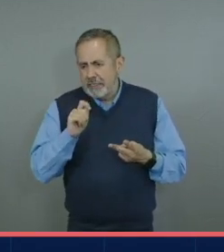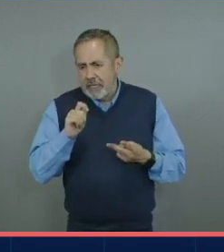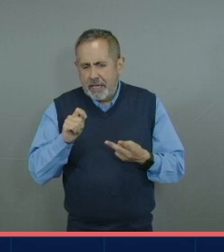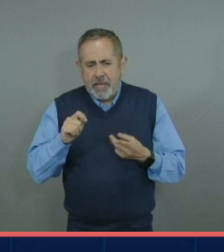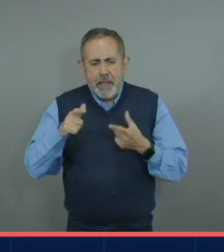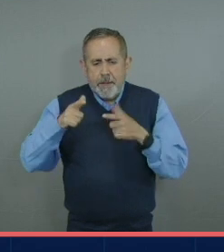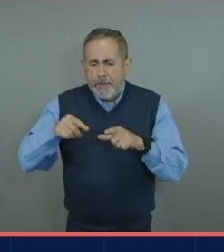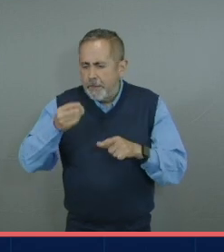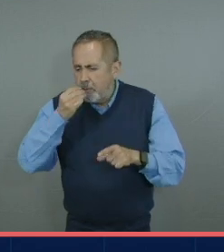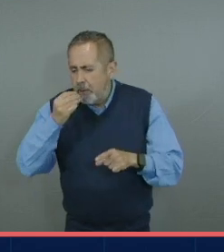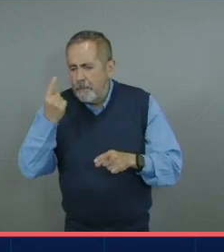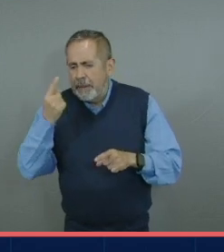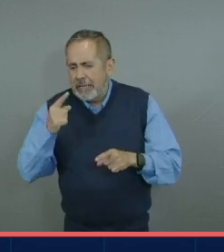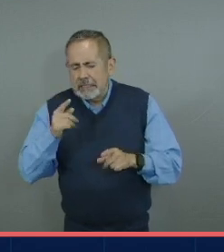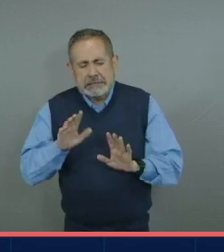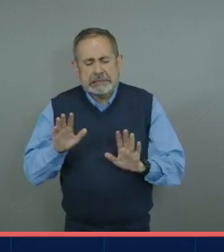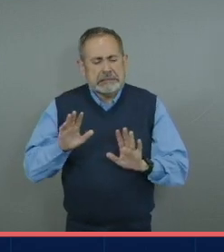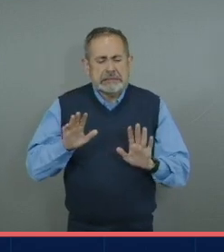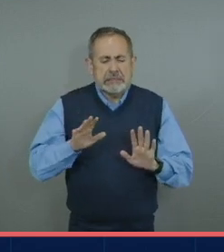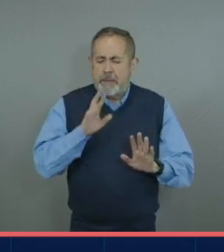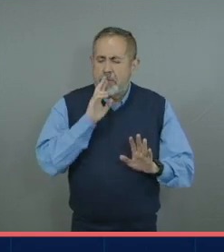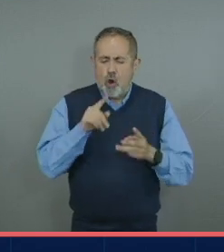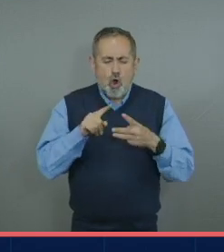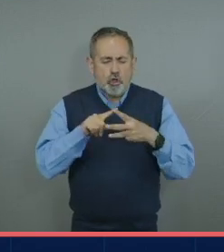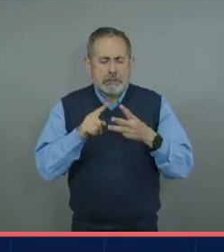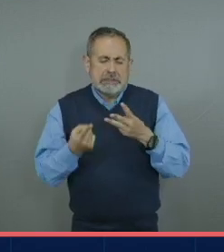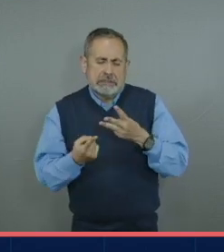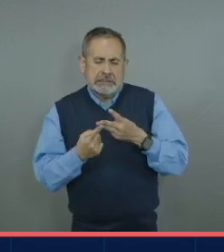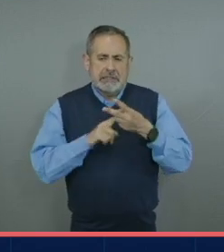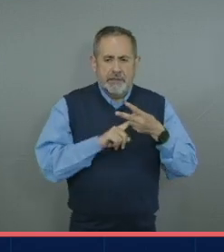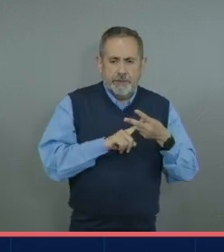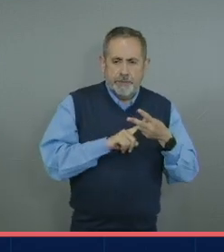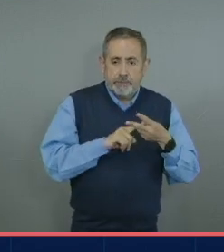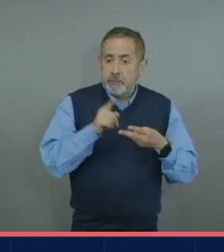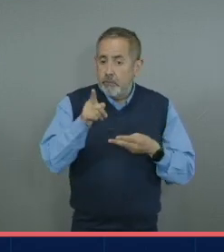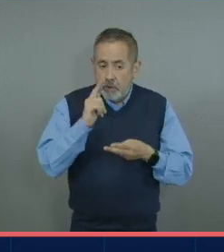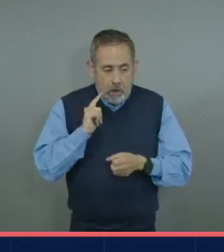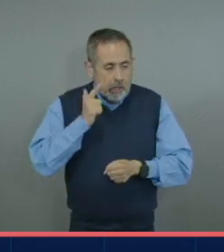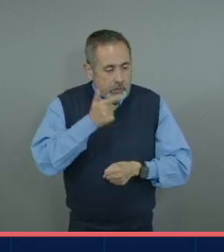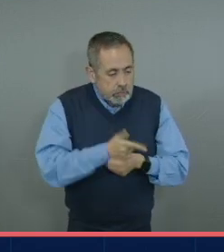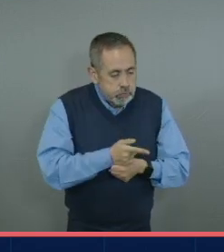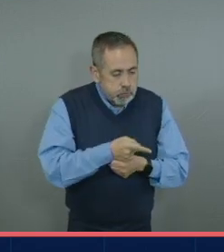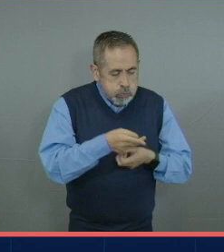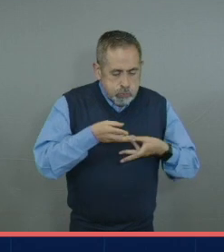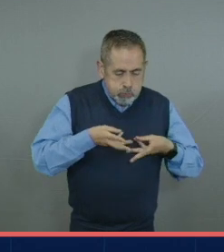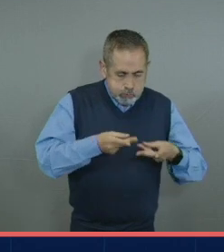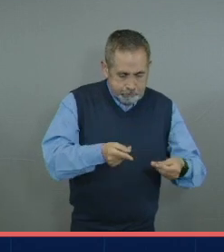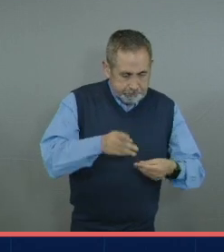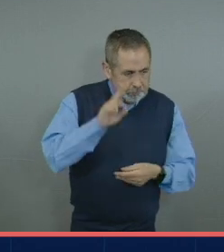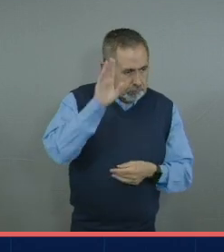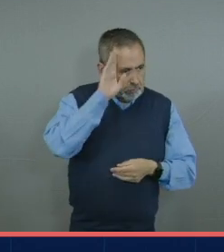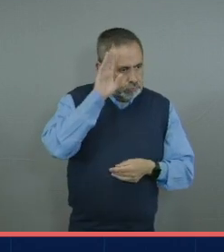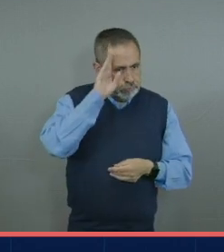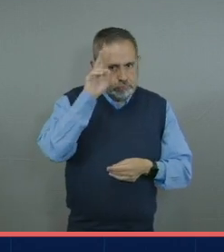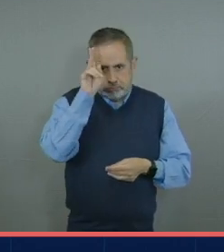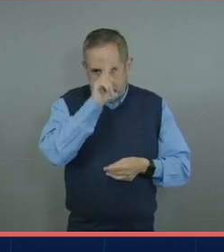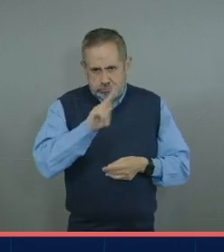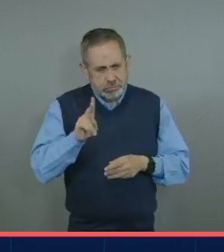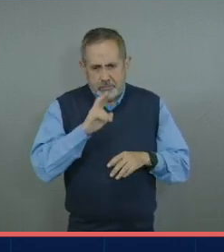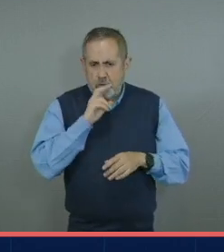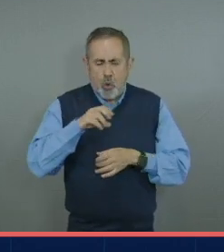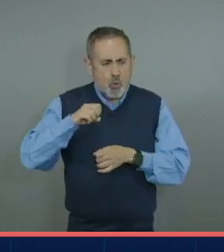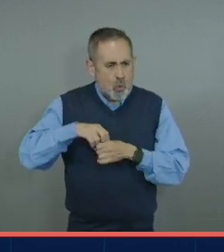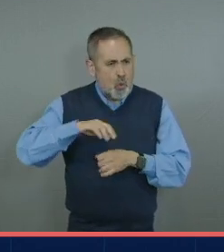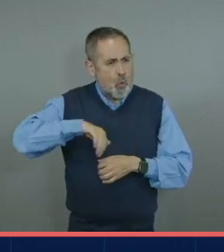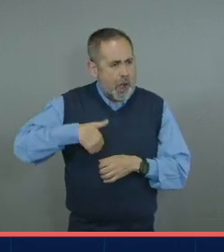Y entonces tú estás viendo cuáles son esos gastos que estás haciendo extra que van a empezar o que